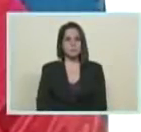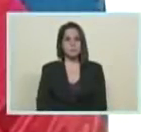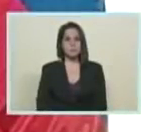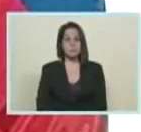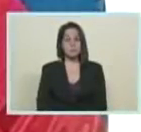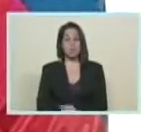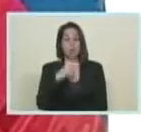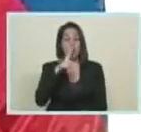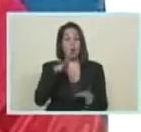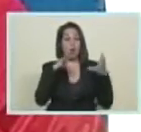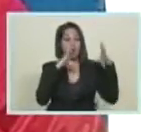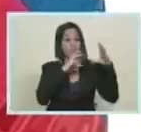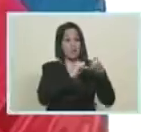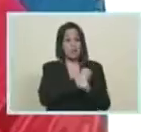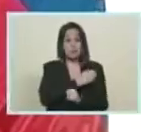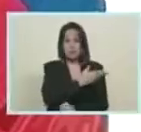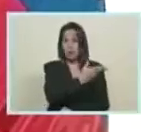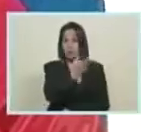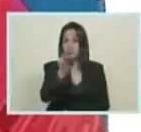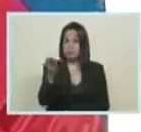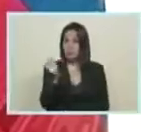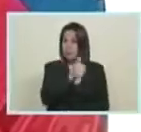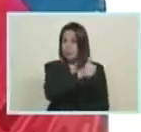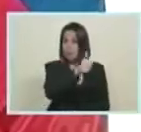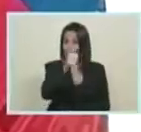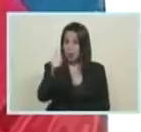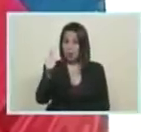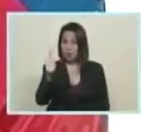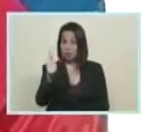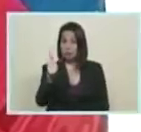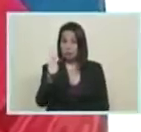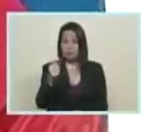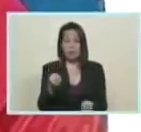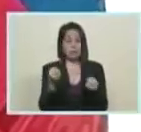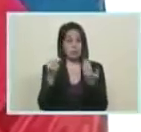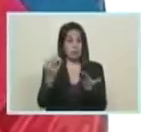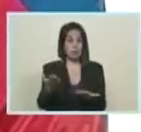tuvo confianza en ustedes y les entregó